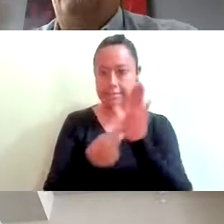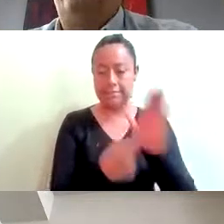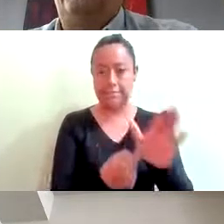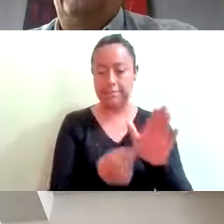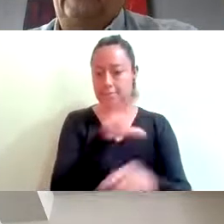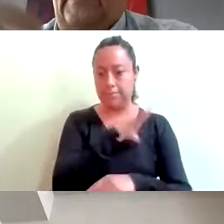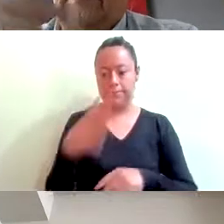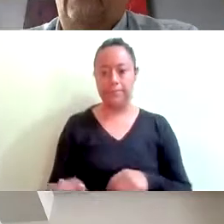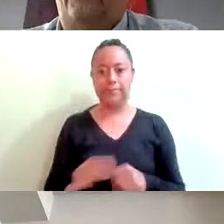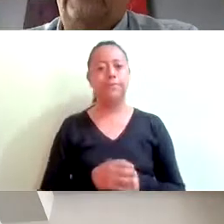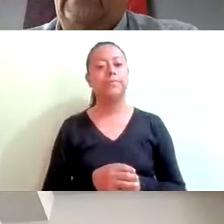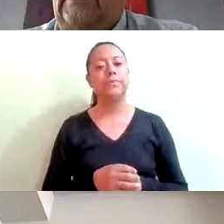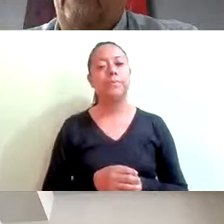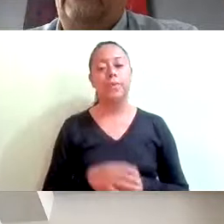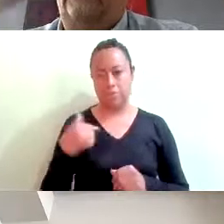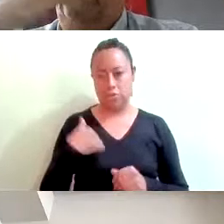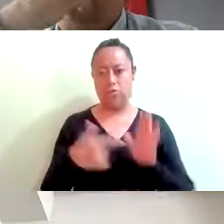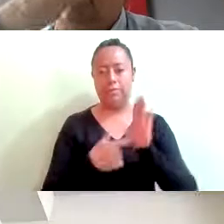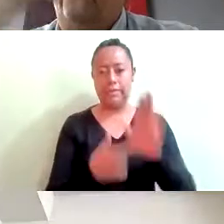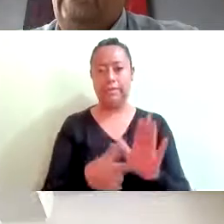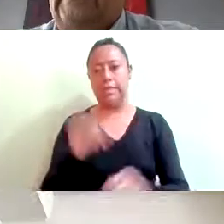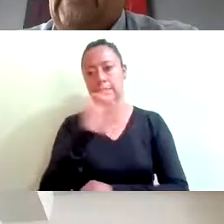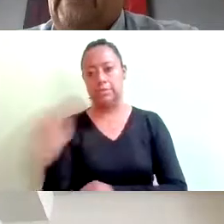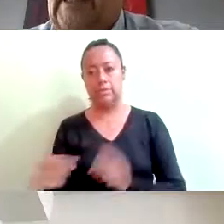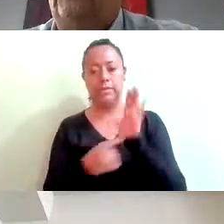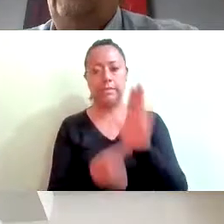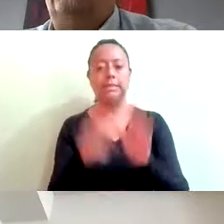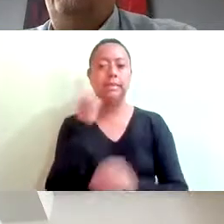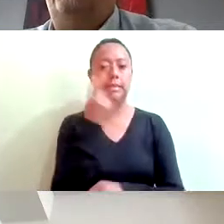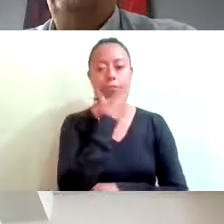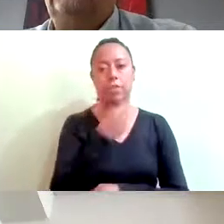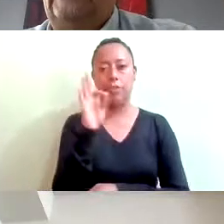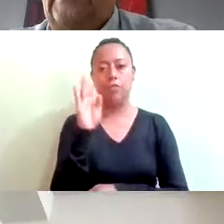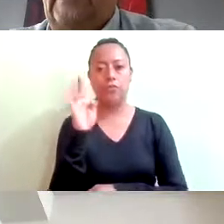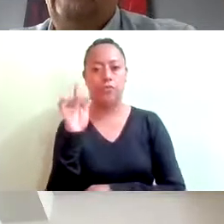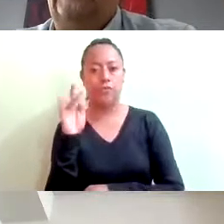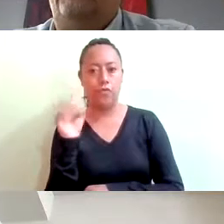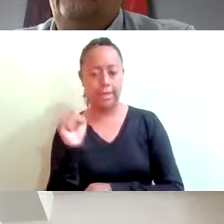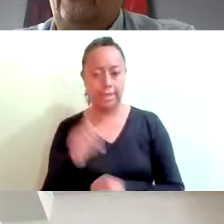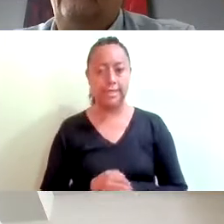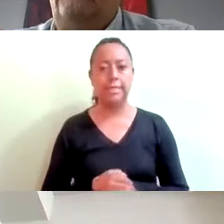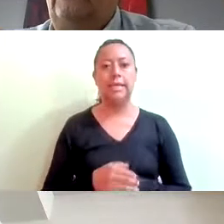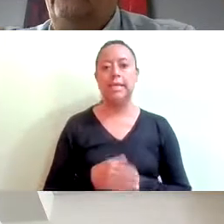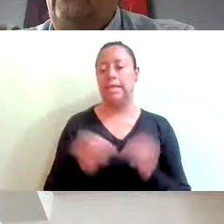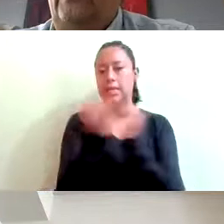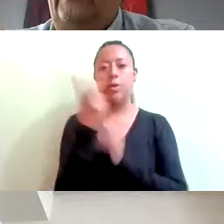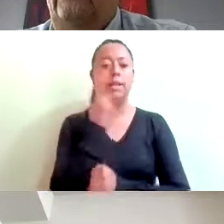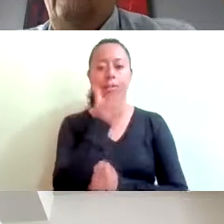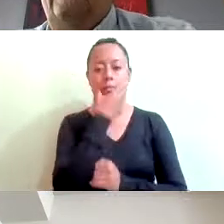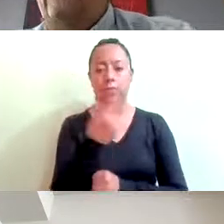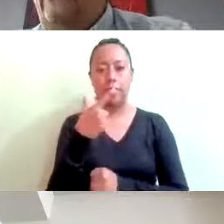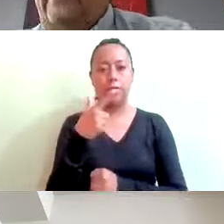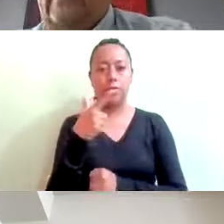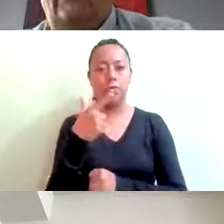general, las que yo presenté, las que presentó el diputado Fuentes, que el caso de las propuestas que hace el diputado Gaviño y el diputado